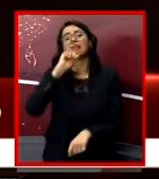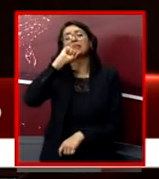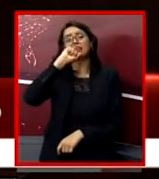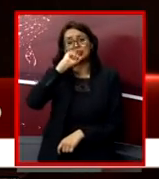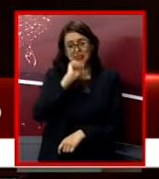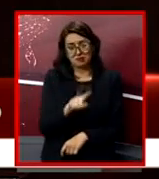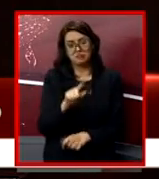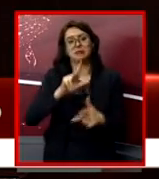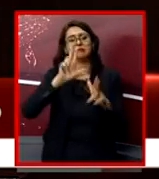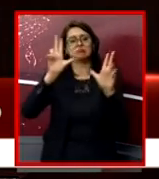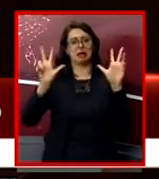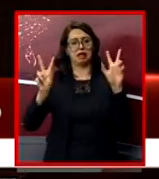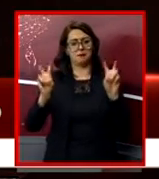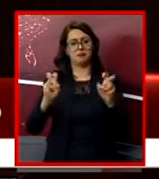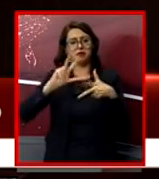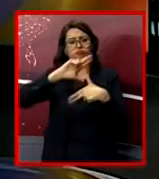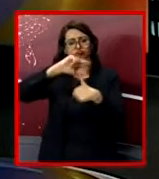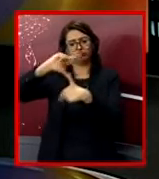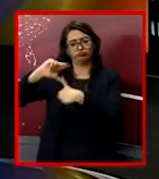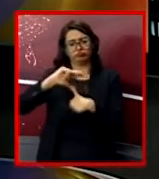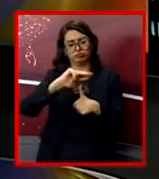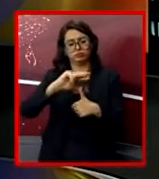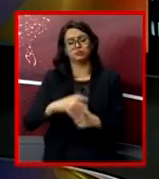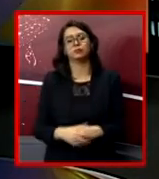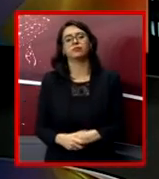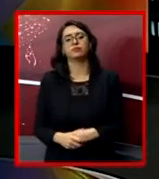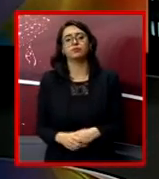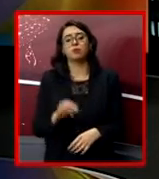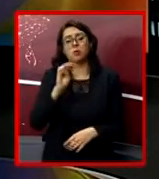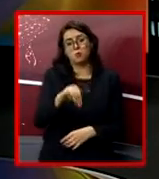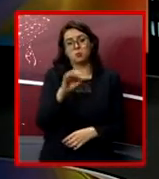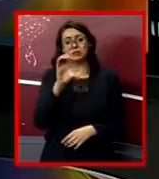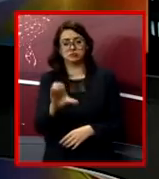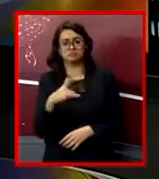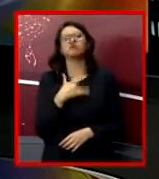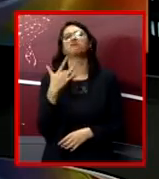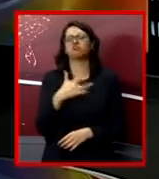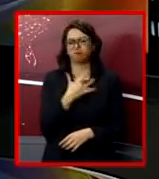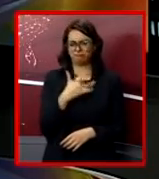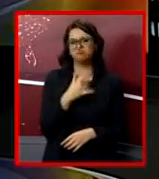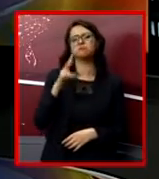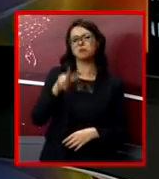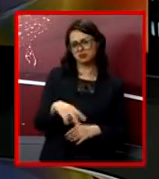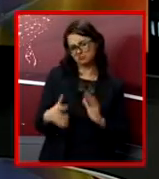los de los huracanes. Movimiento Ciudadano dijo estar comprometido con la